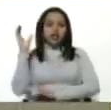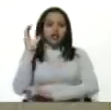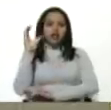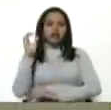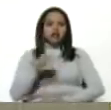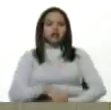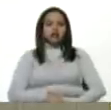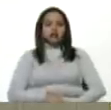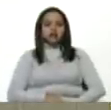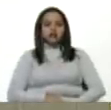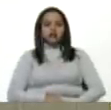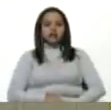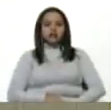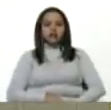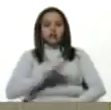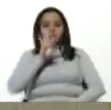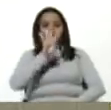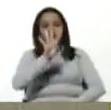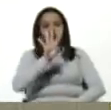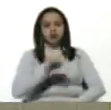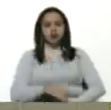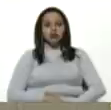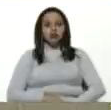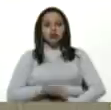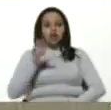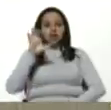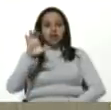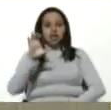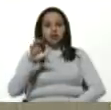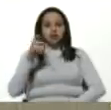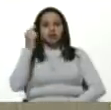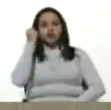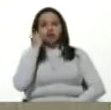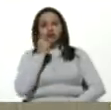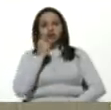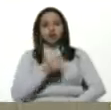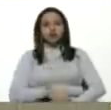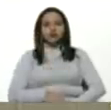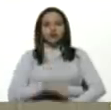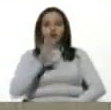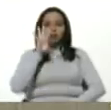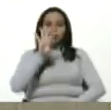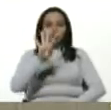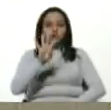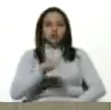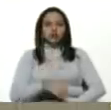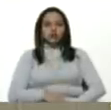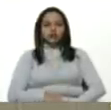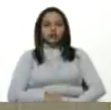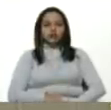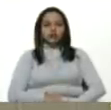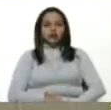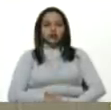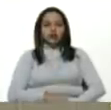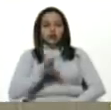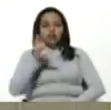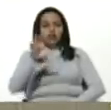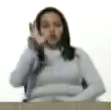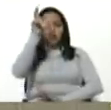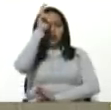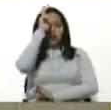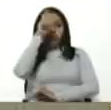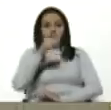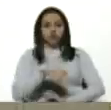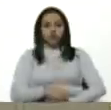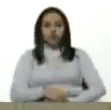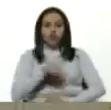Capital, 4 casos en el estado Sucre, 4 casos en el estado Falcón,